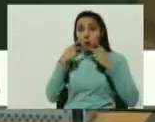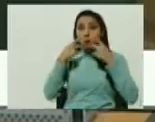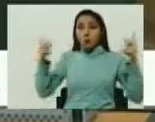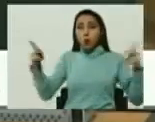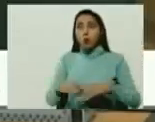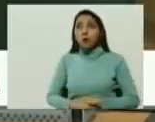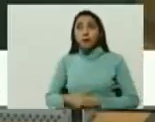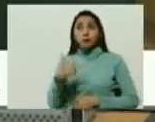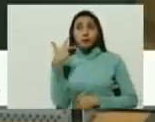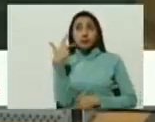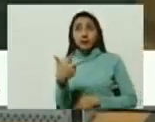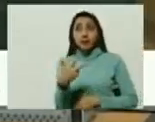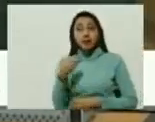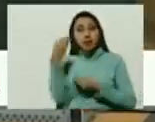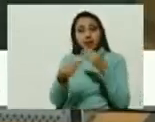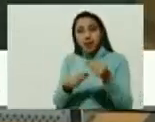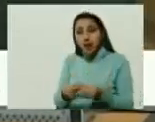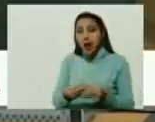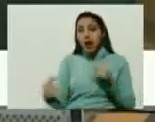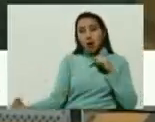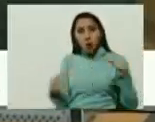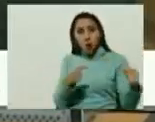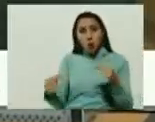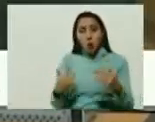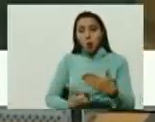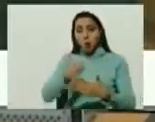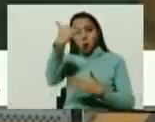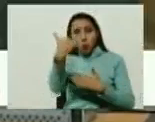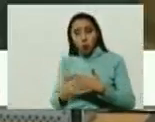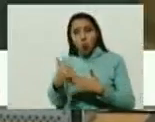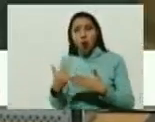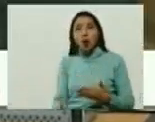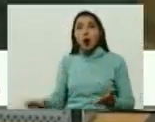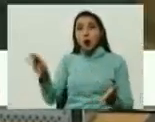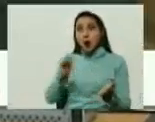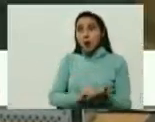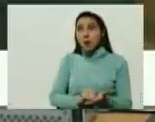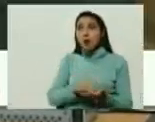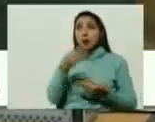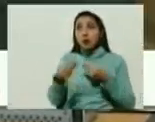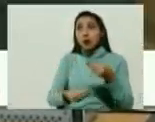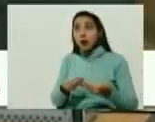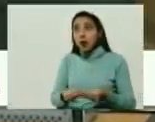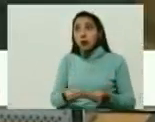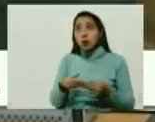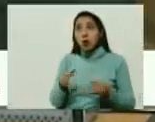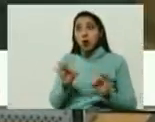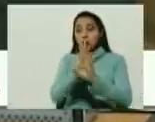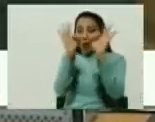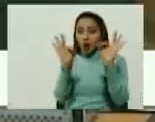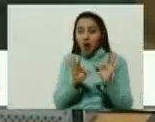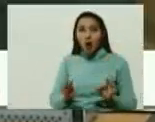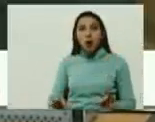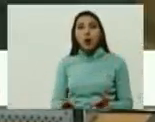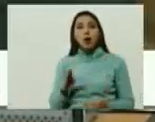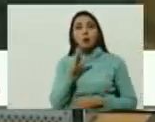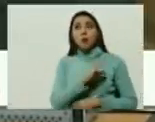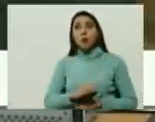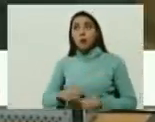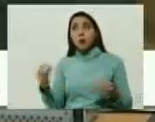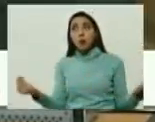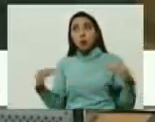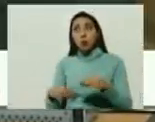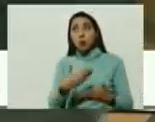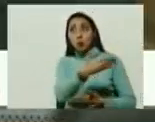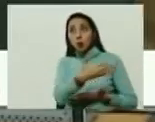3 segunda discusión del proyecto de ley aprobatoria de la enmienda de kigali al protocolo de montreal sobre las